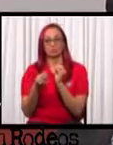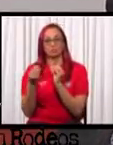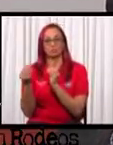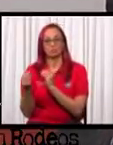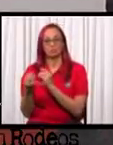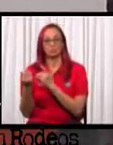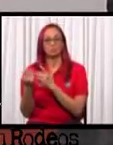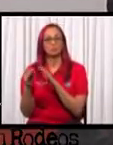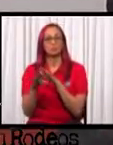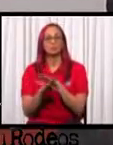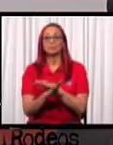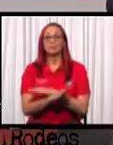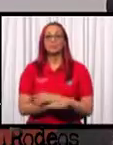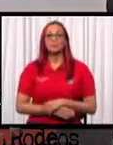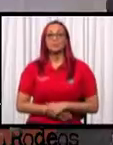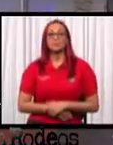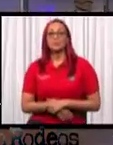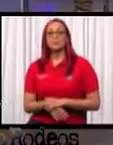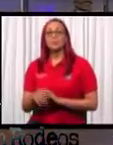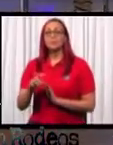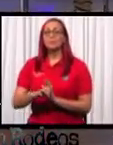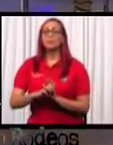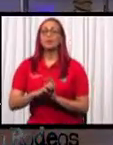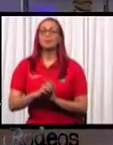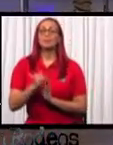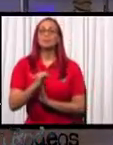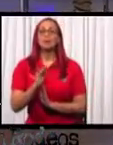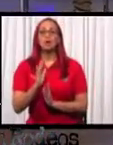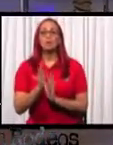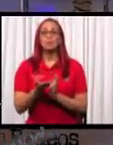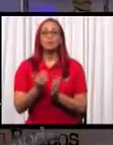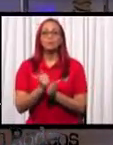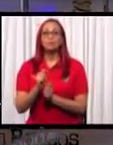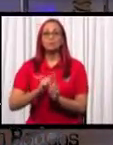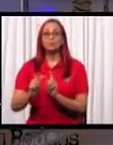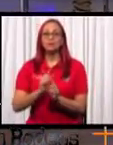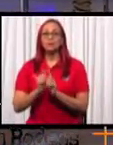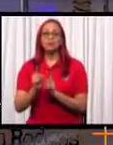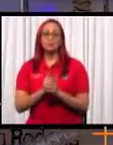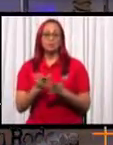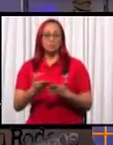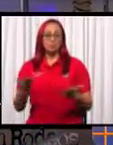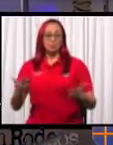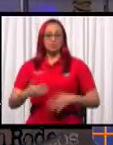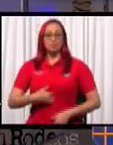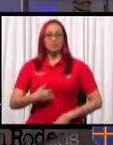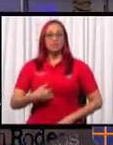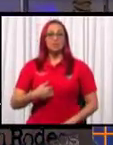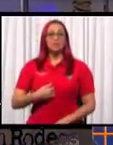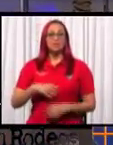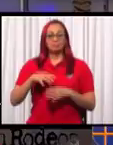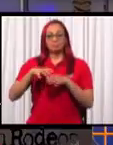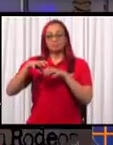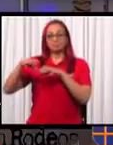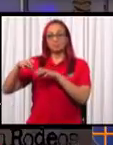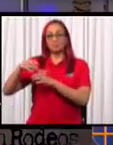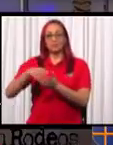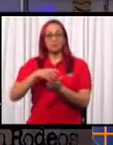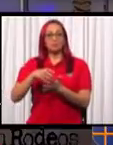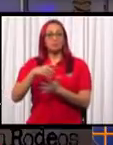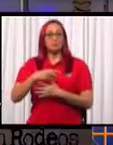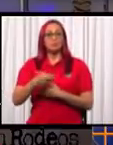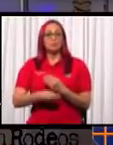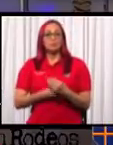canasta básica, por ejemplo, si lo comparamos con los diferentes componentes que tiene el casado, el arroz es un producto